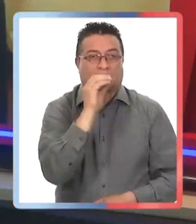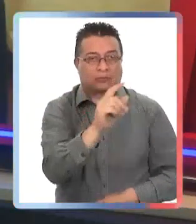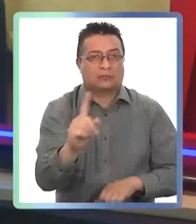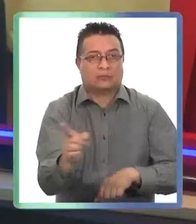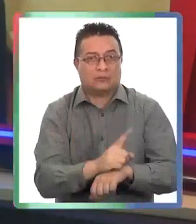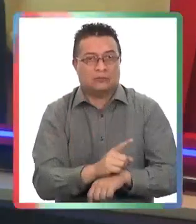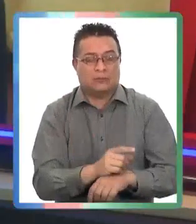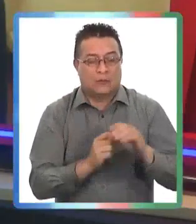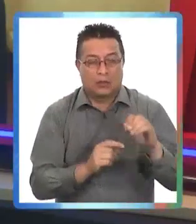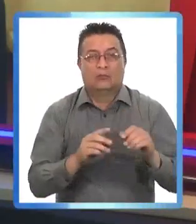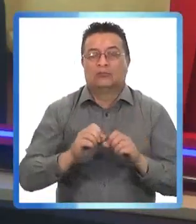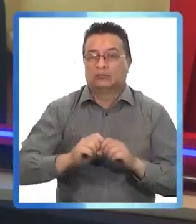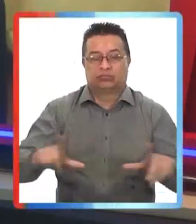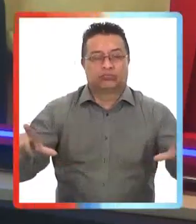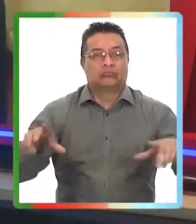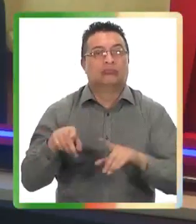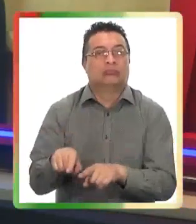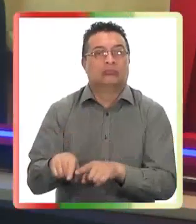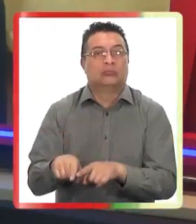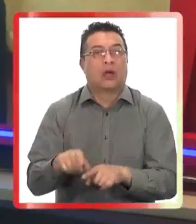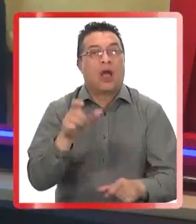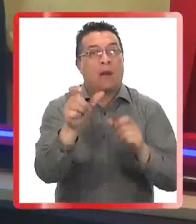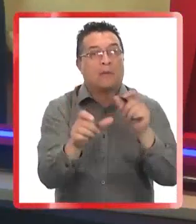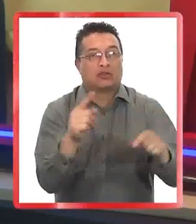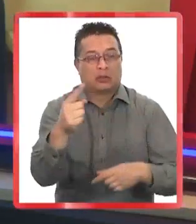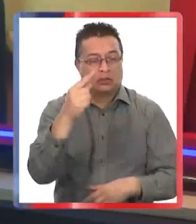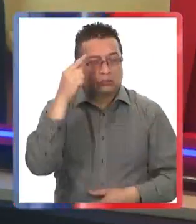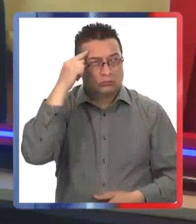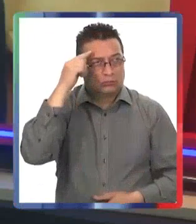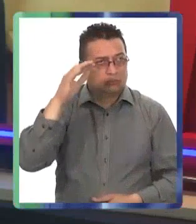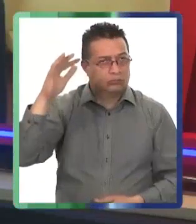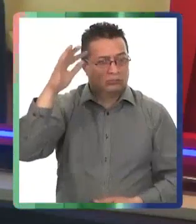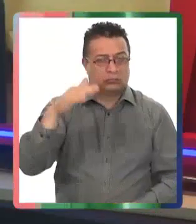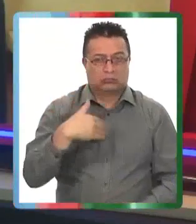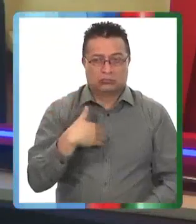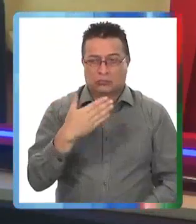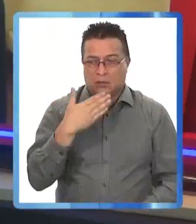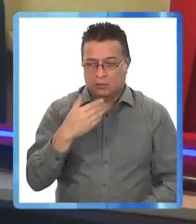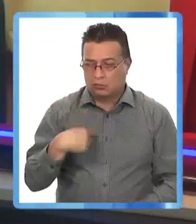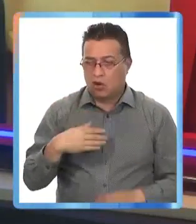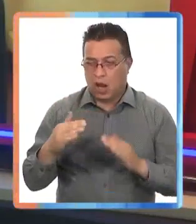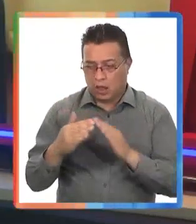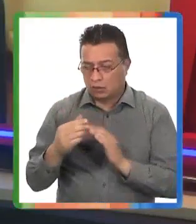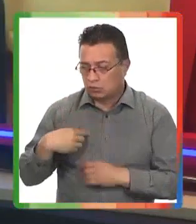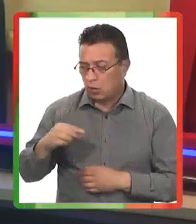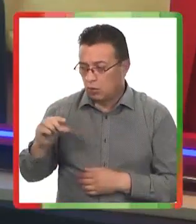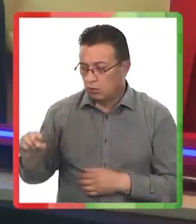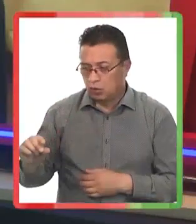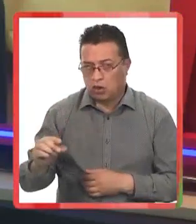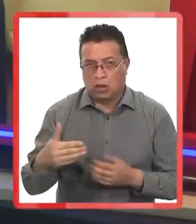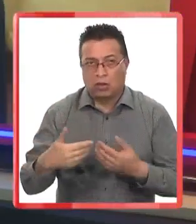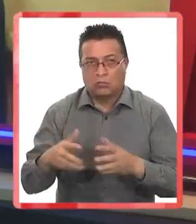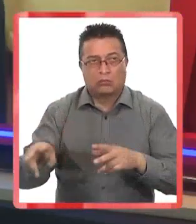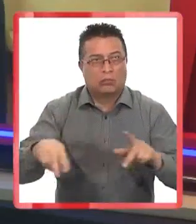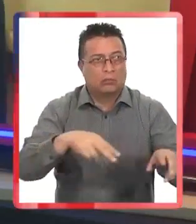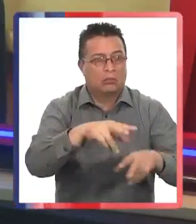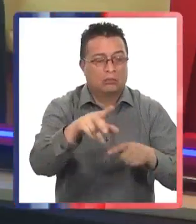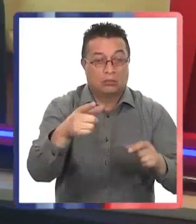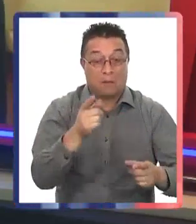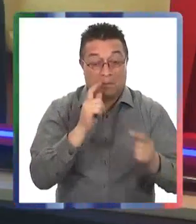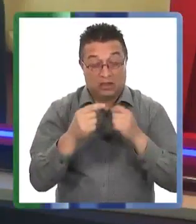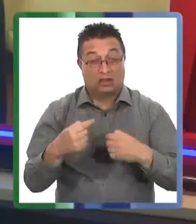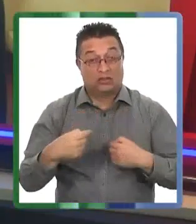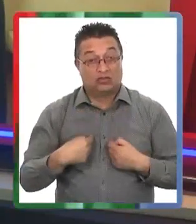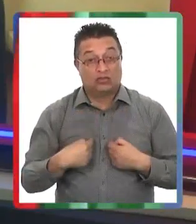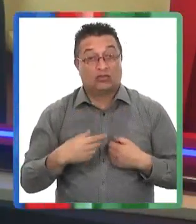oportuno, bienvenido sea aquello, y se activan los protocolos. La gente estará pensando, a ver, yo también tengo aves, son poquitas, pero están al aire libre,